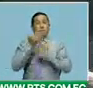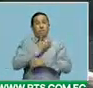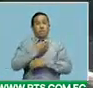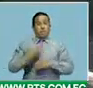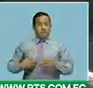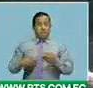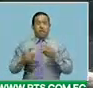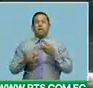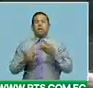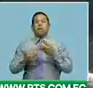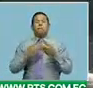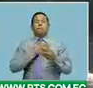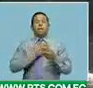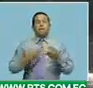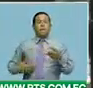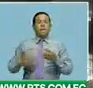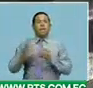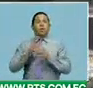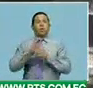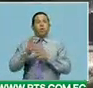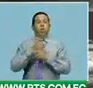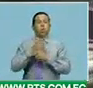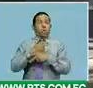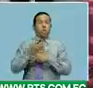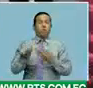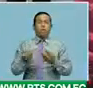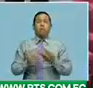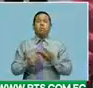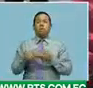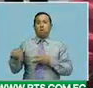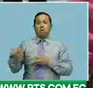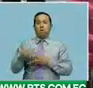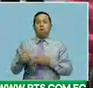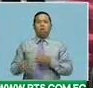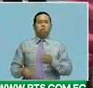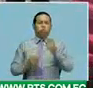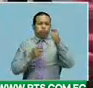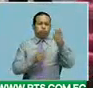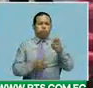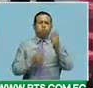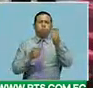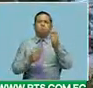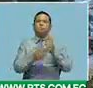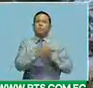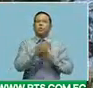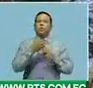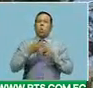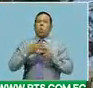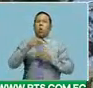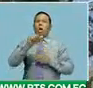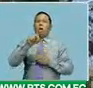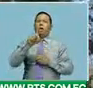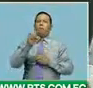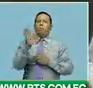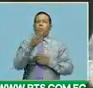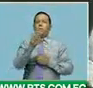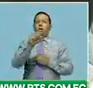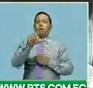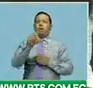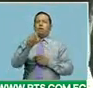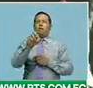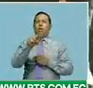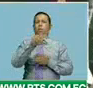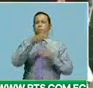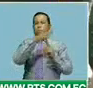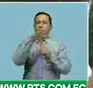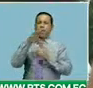Consejo de la Judicatura, María del Carmen Maldonado, colocaron ofrendas florales al pie del monumento de Abdón Calderón, ubicado en el Parque Central.